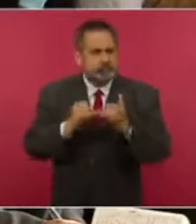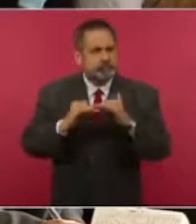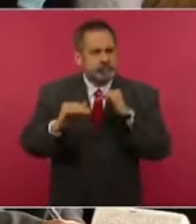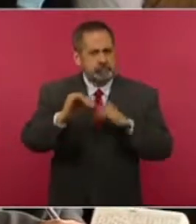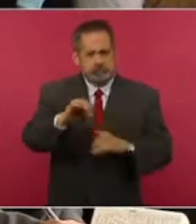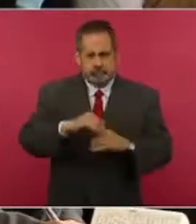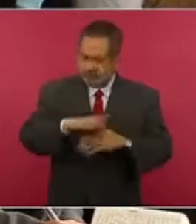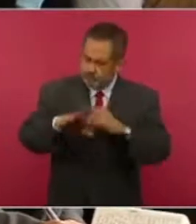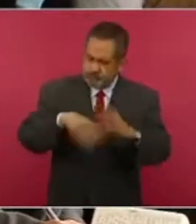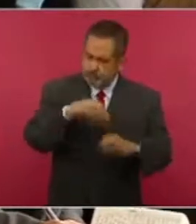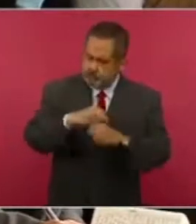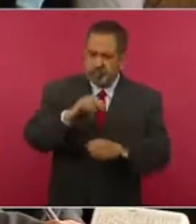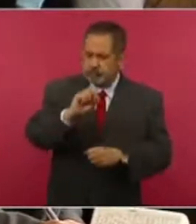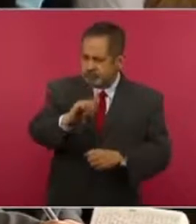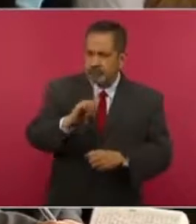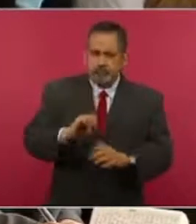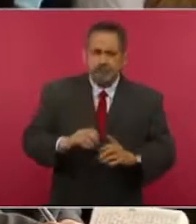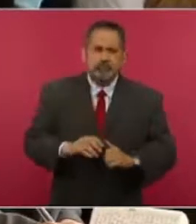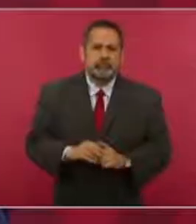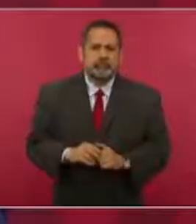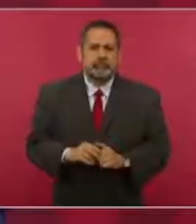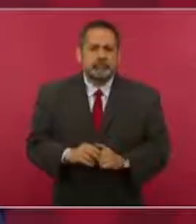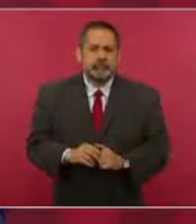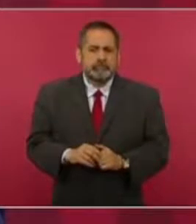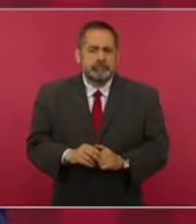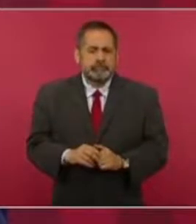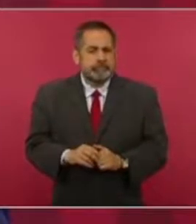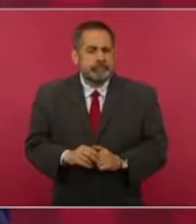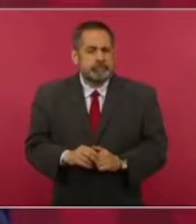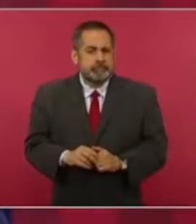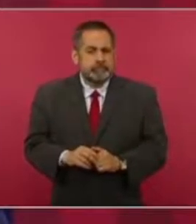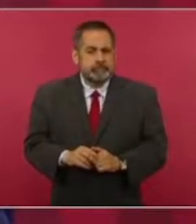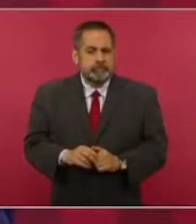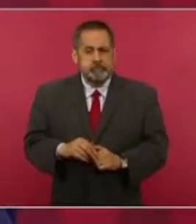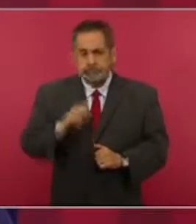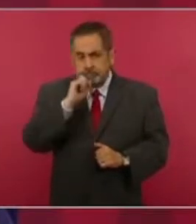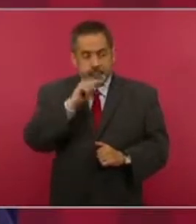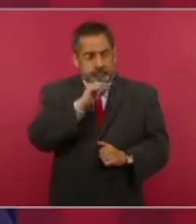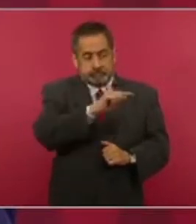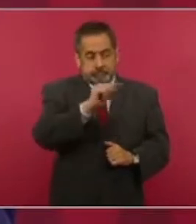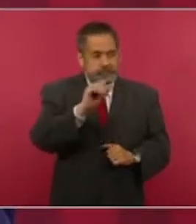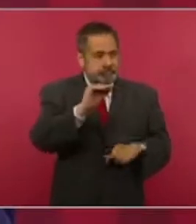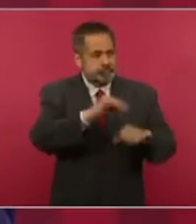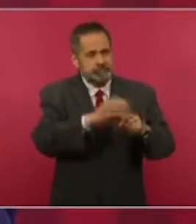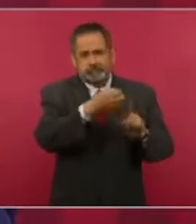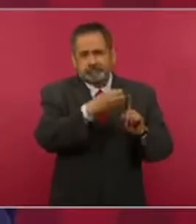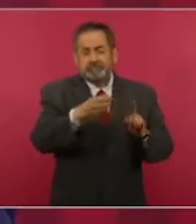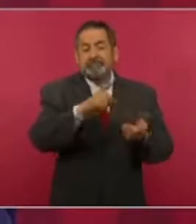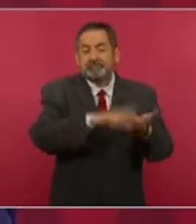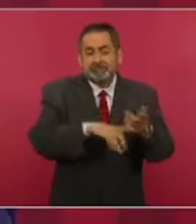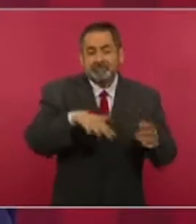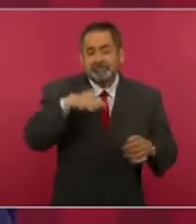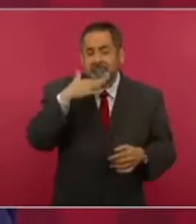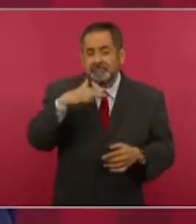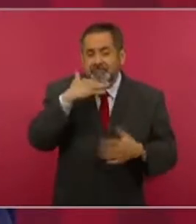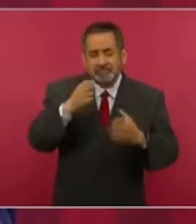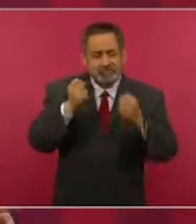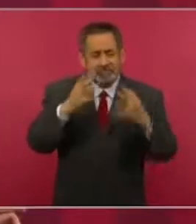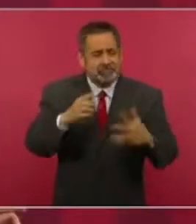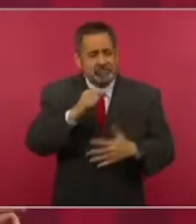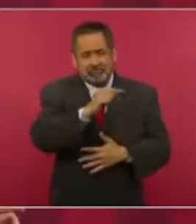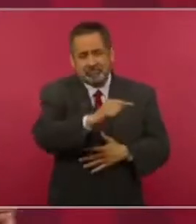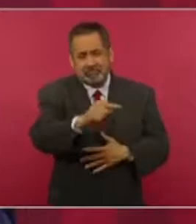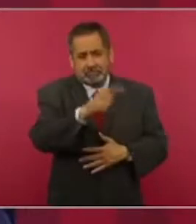en todo. Se está poniendo también orden, porque había mucha corrupción. Así es. En